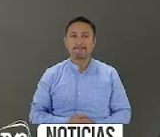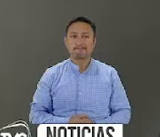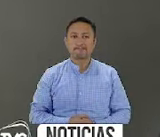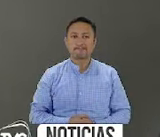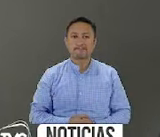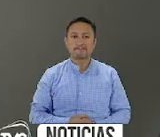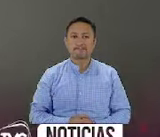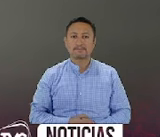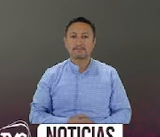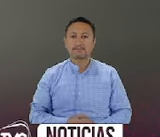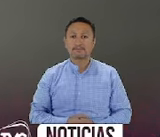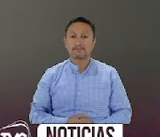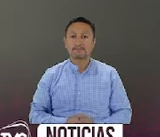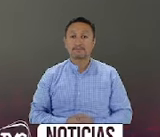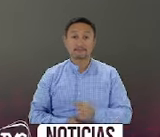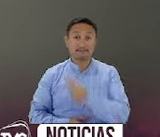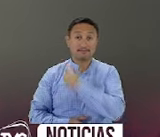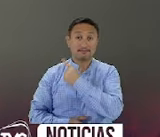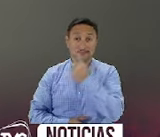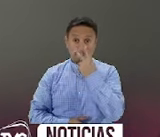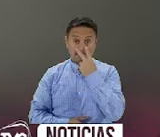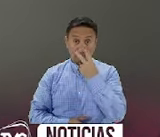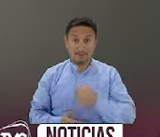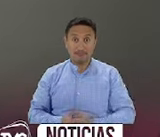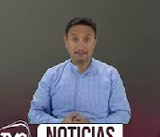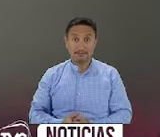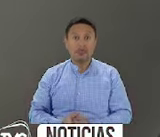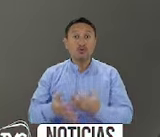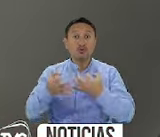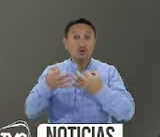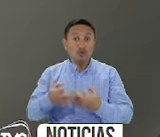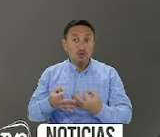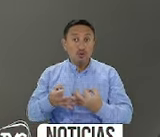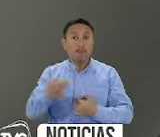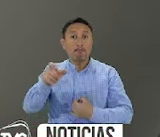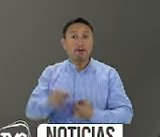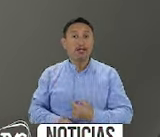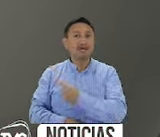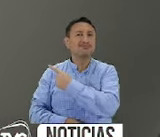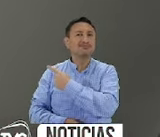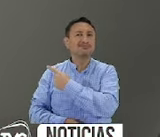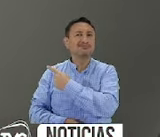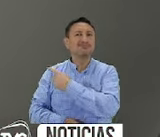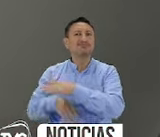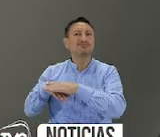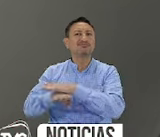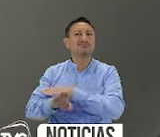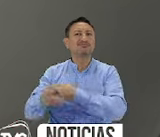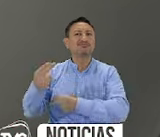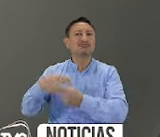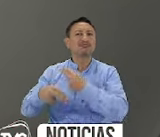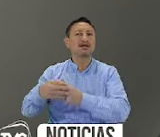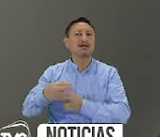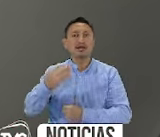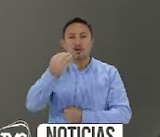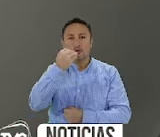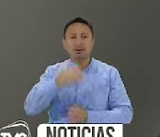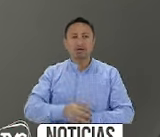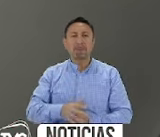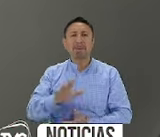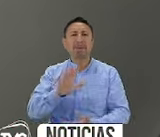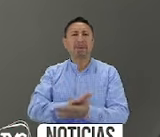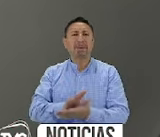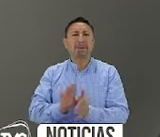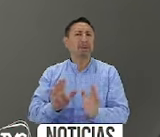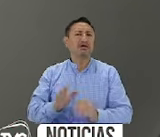Preste mucha atención. Este es el momento exacto en que este sujeto ingresa a un local de comida con total tranquilidad.